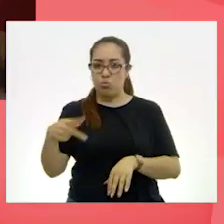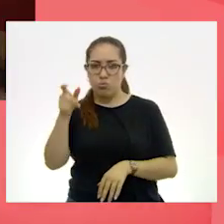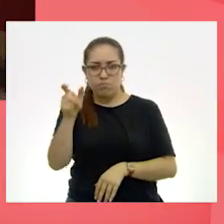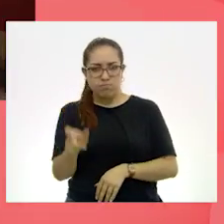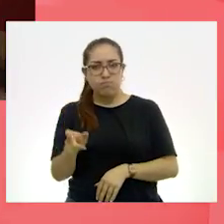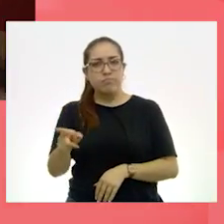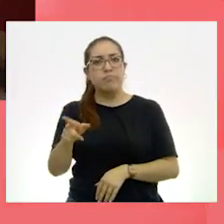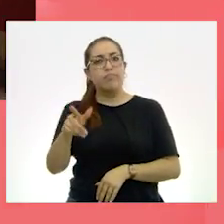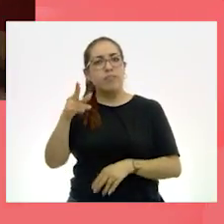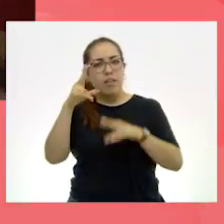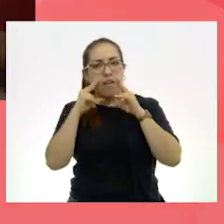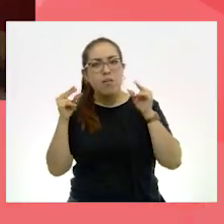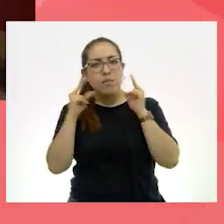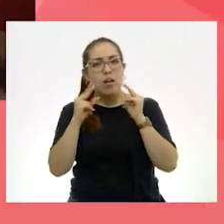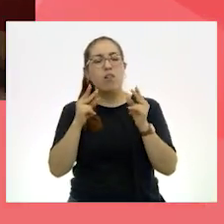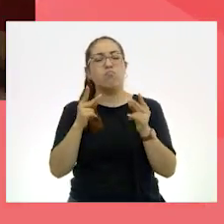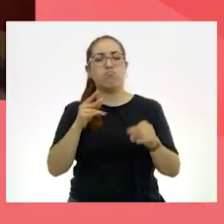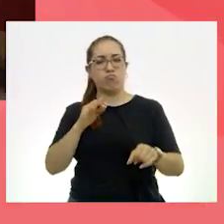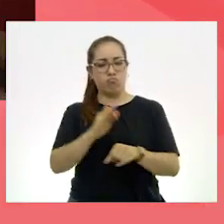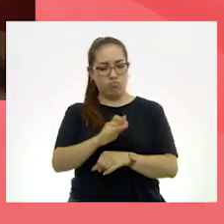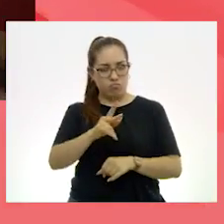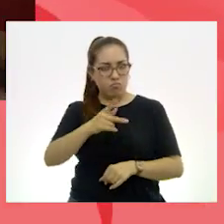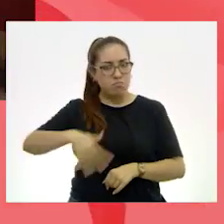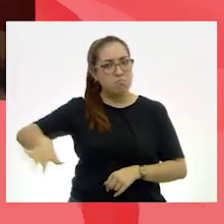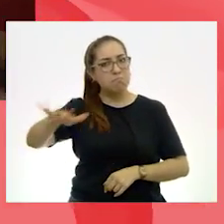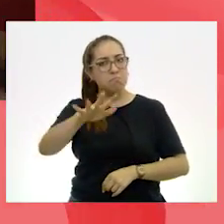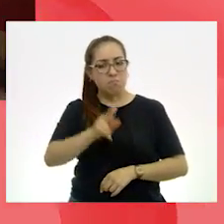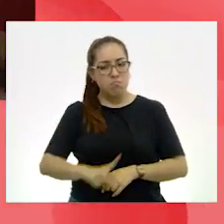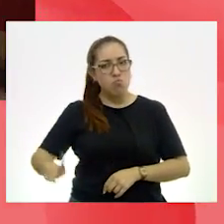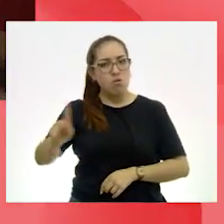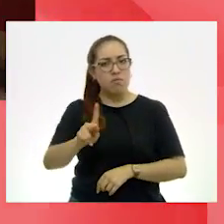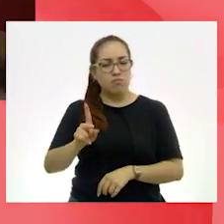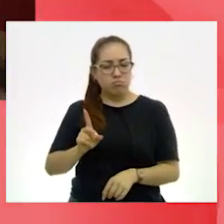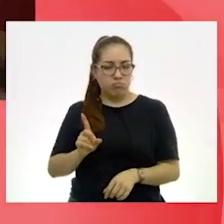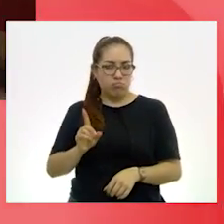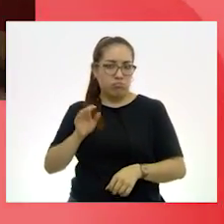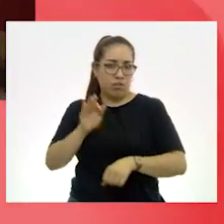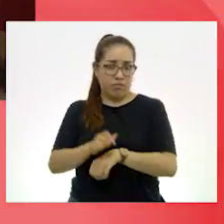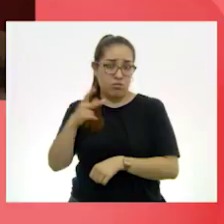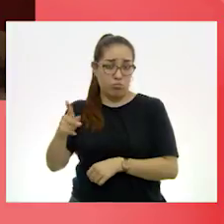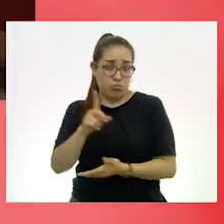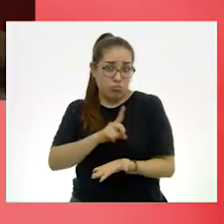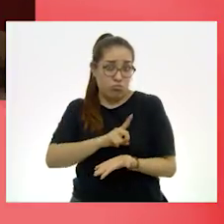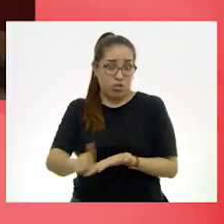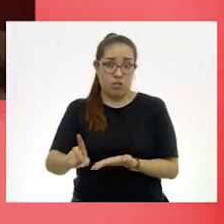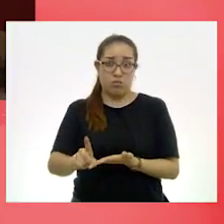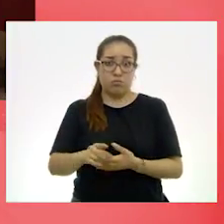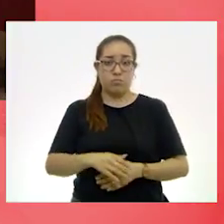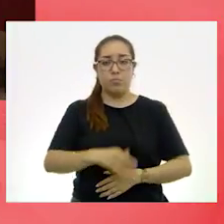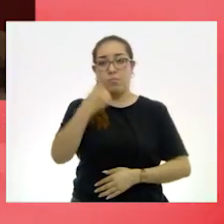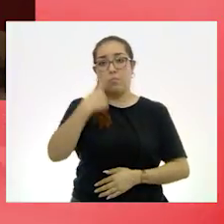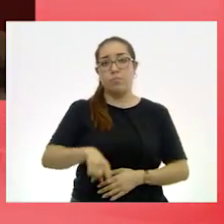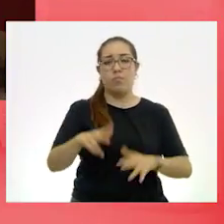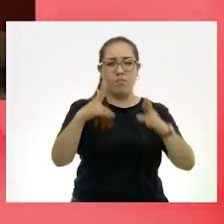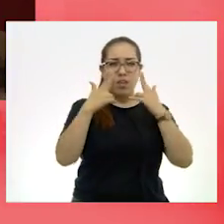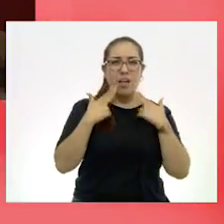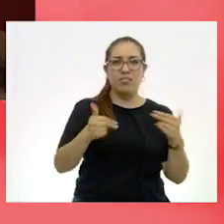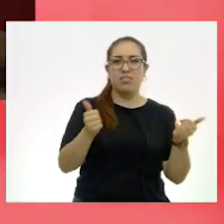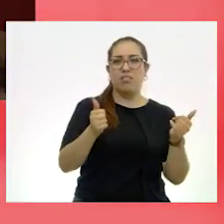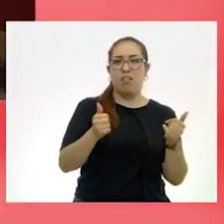de defender los derechos originarios de los pueblos y de evitar que las haciendas